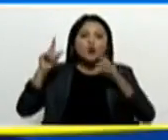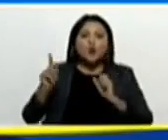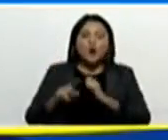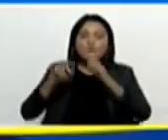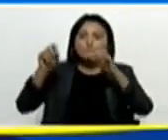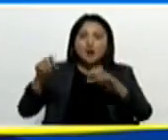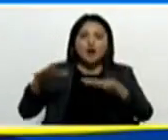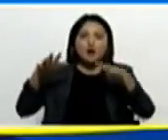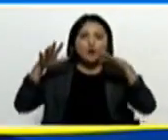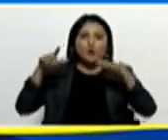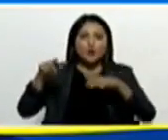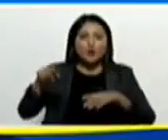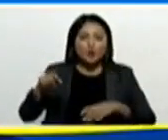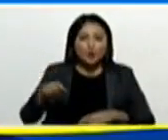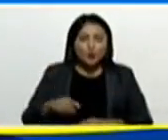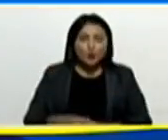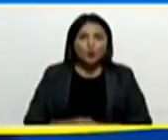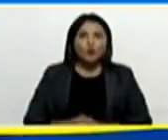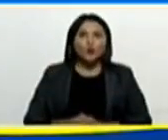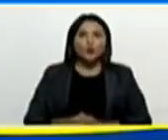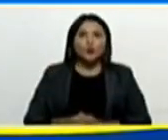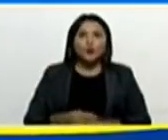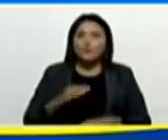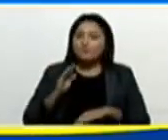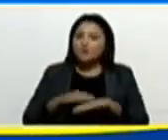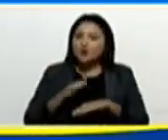milagro. Un milagro porque